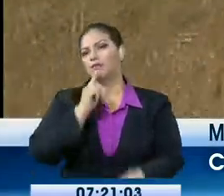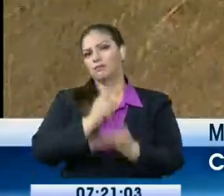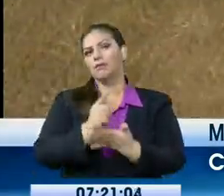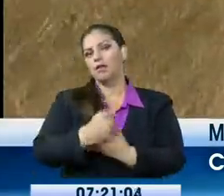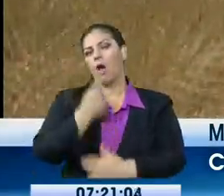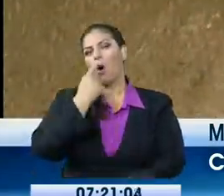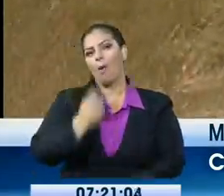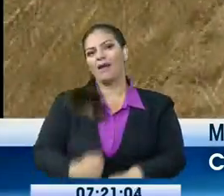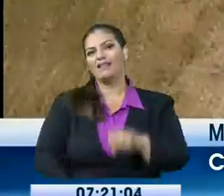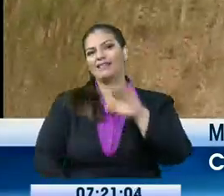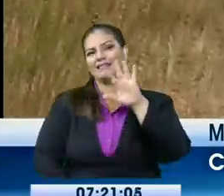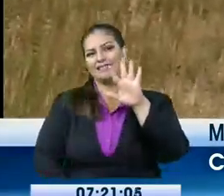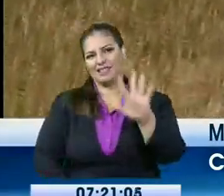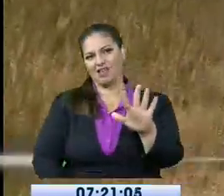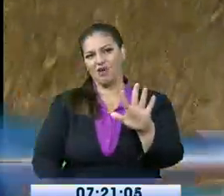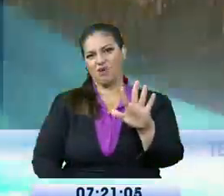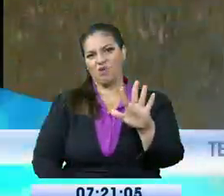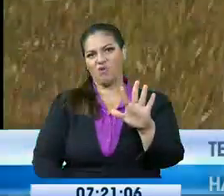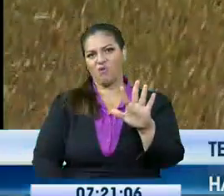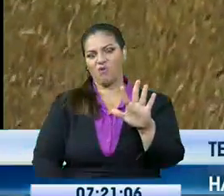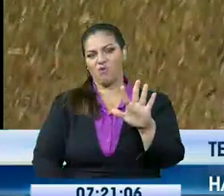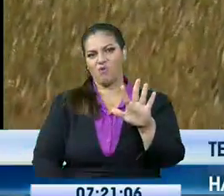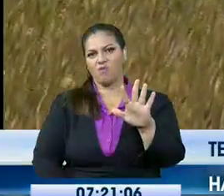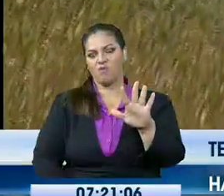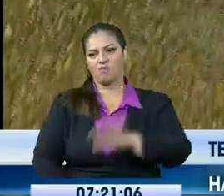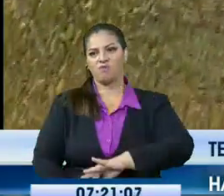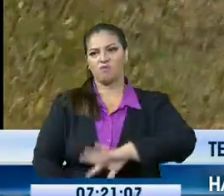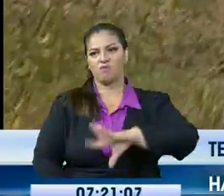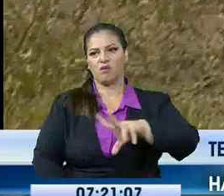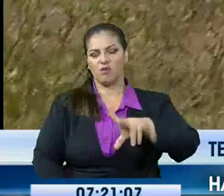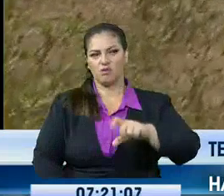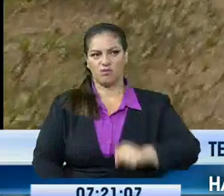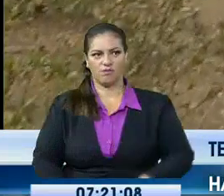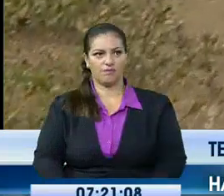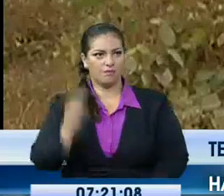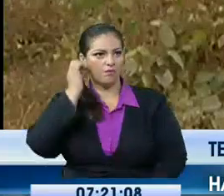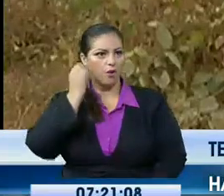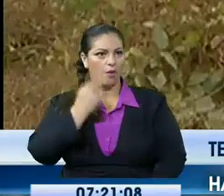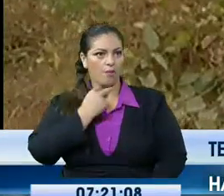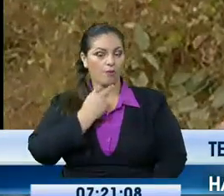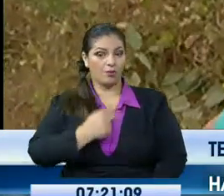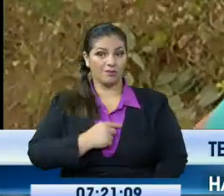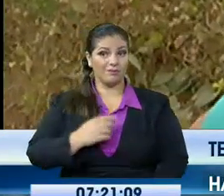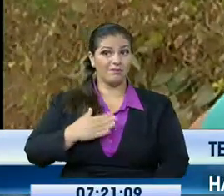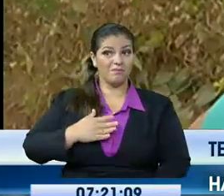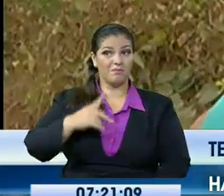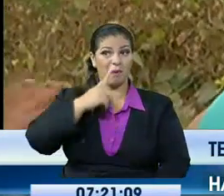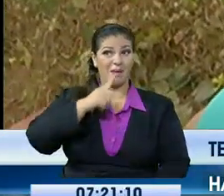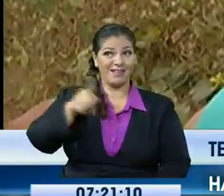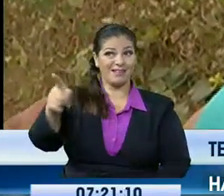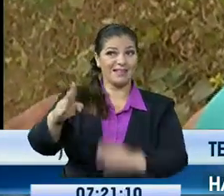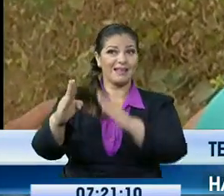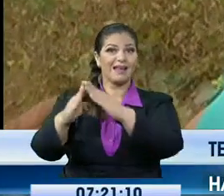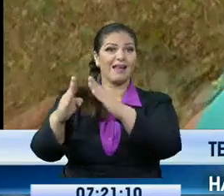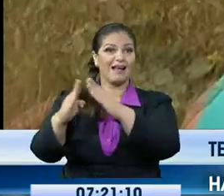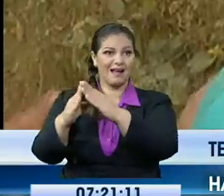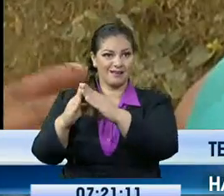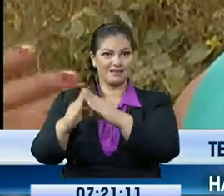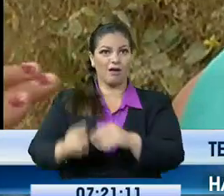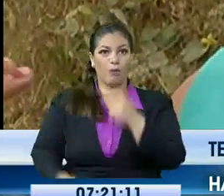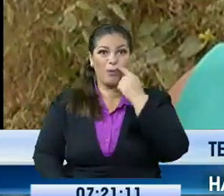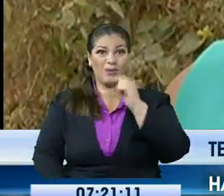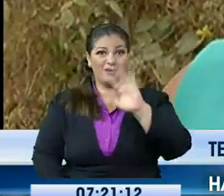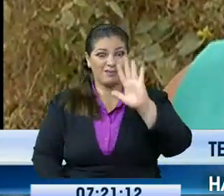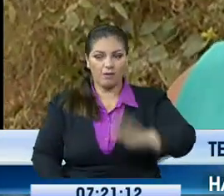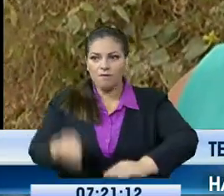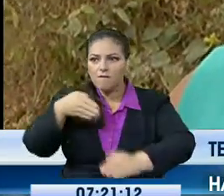aquí en la casa de mi papá, a quererlos asaltar. Mi hermano logró cerrar la puerta y estos tipos se quedaron. Y